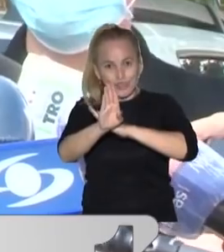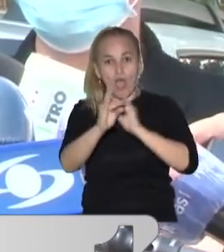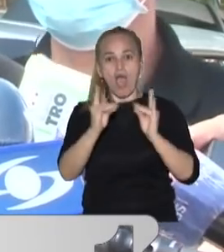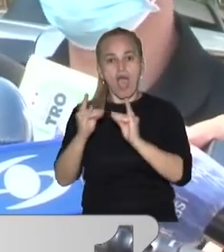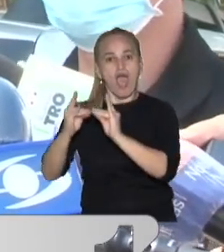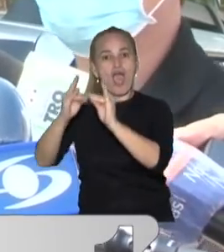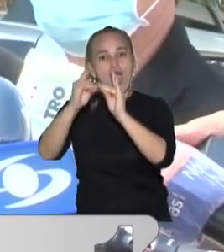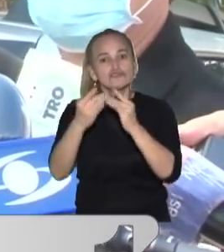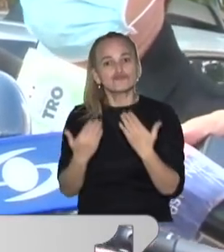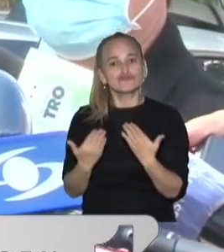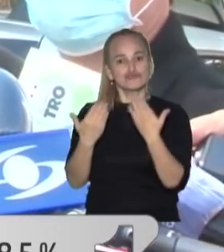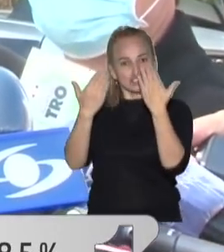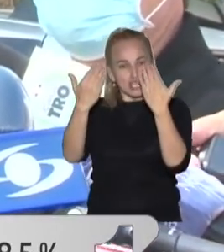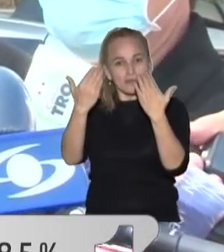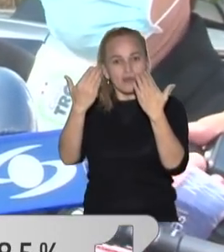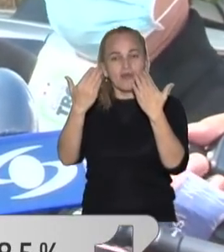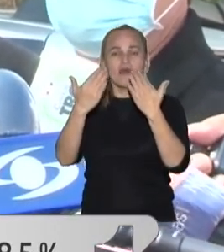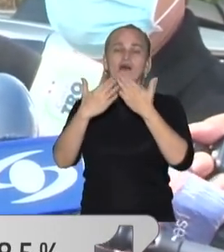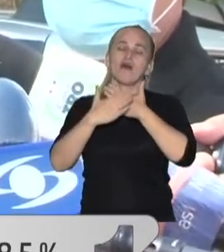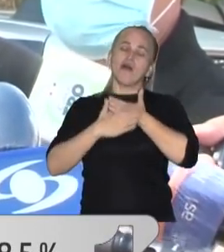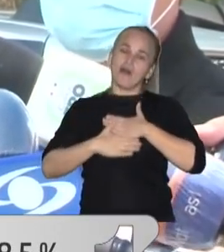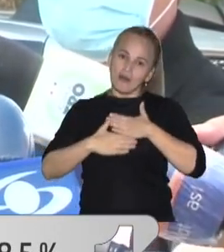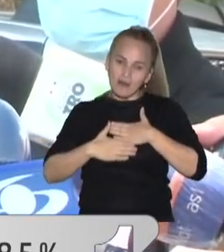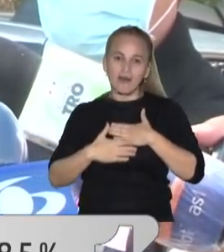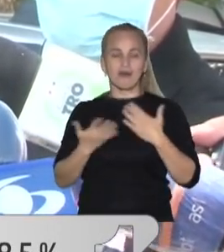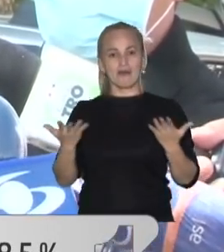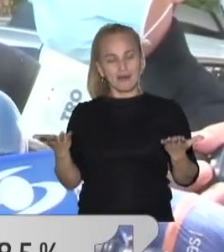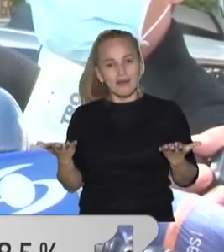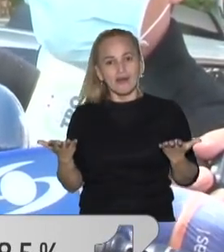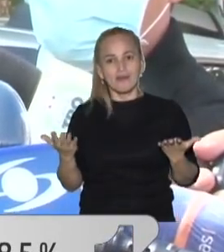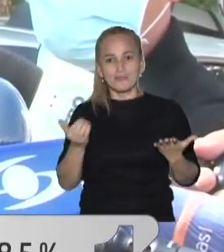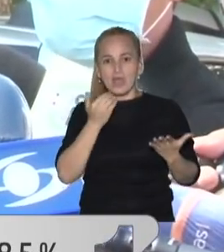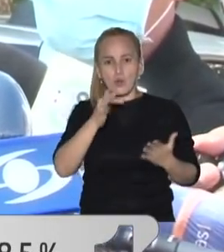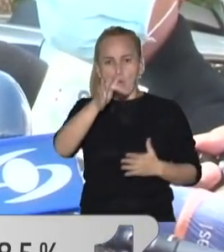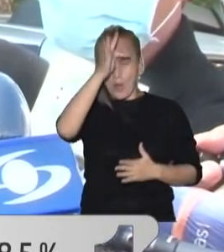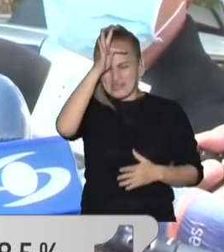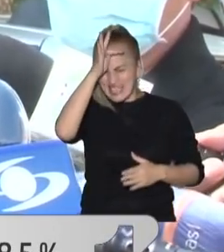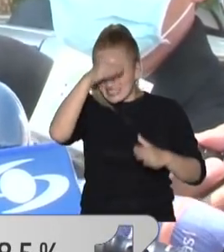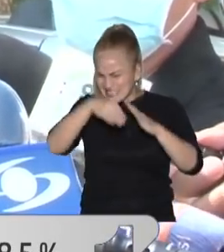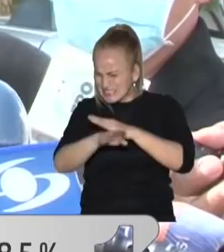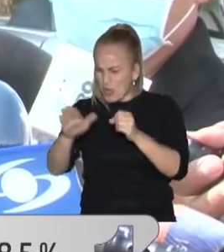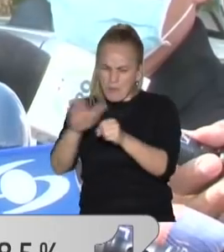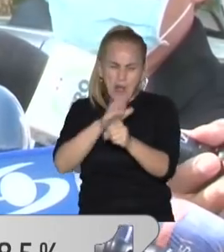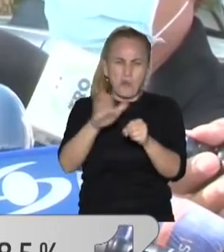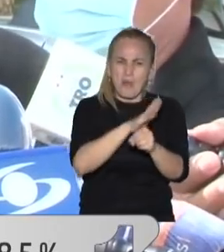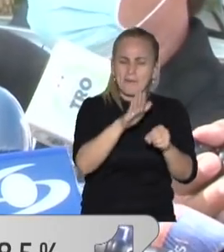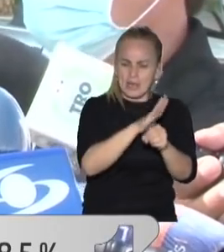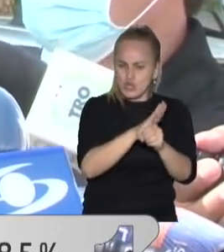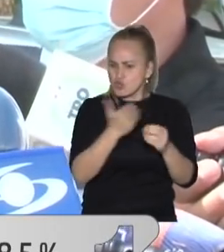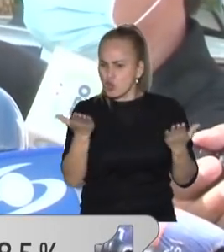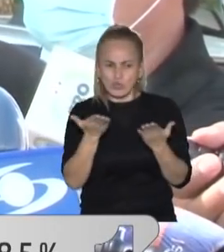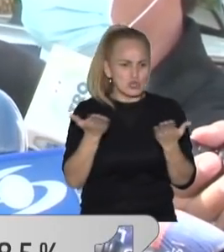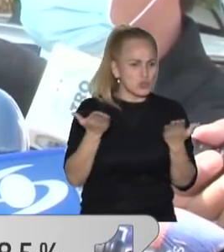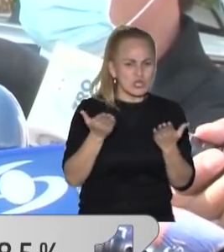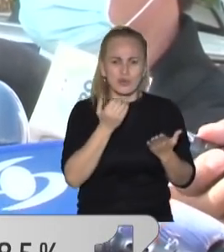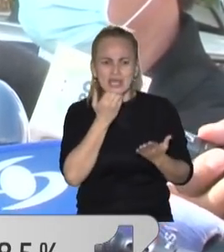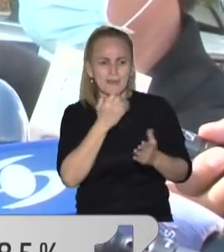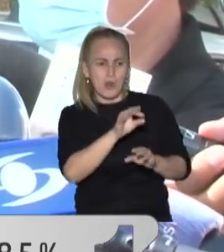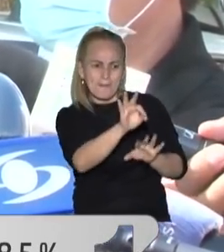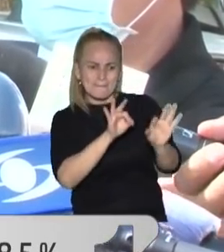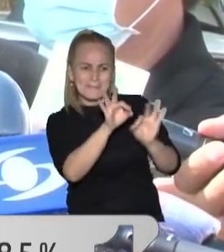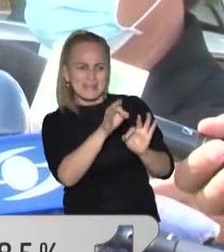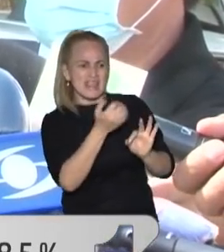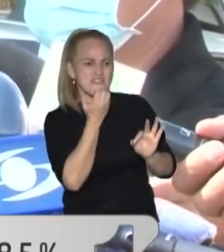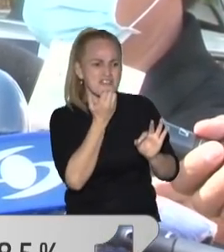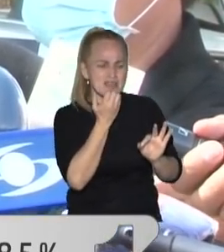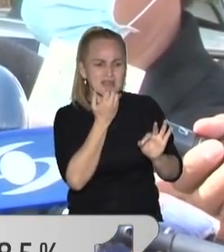permitan habilitar más camas y desocupar, digamos, estos centros asistenciales donde se puedan atender pacientes